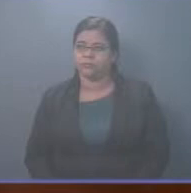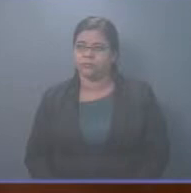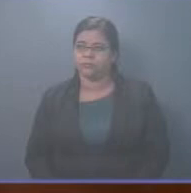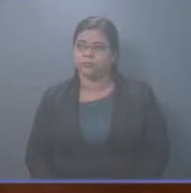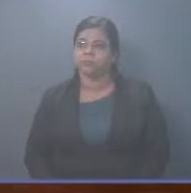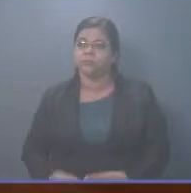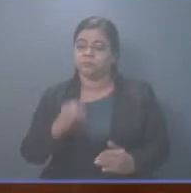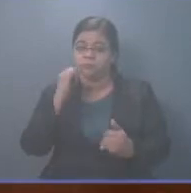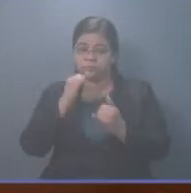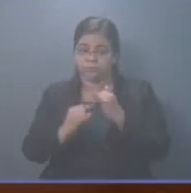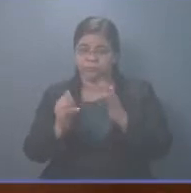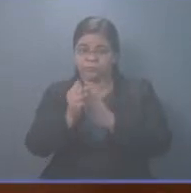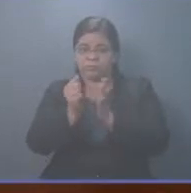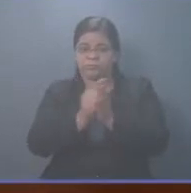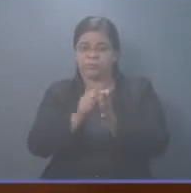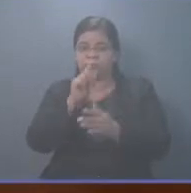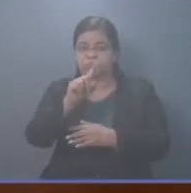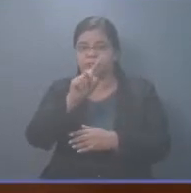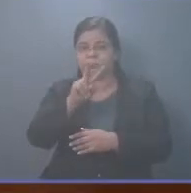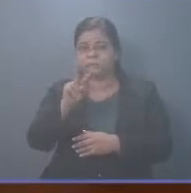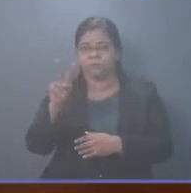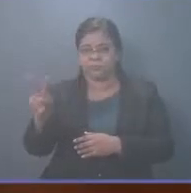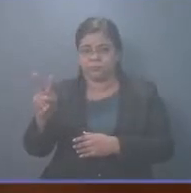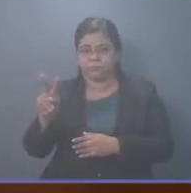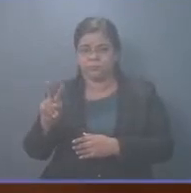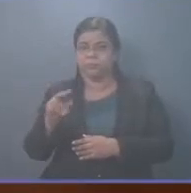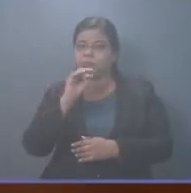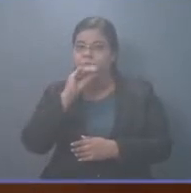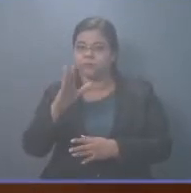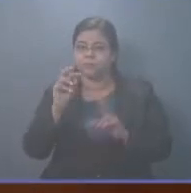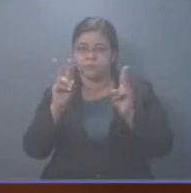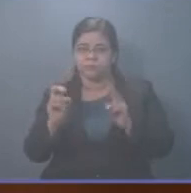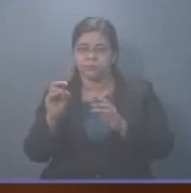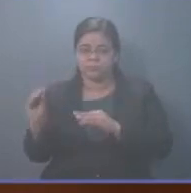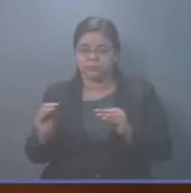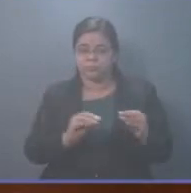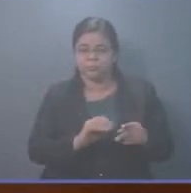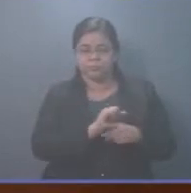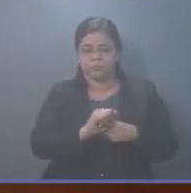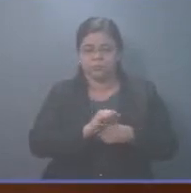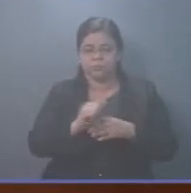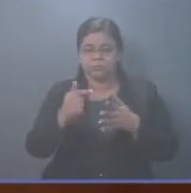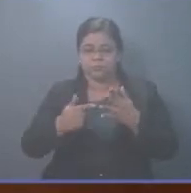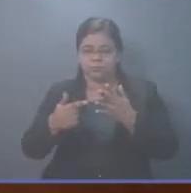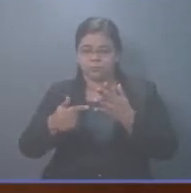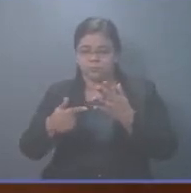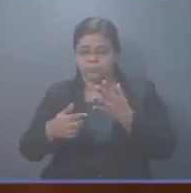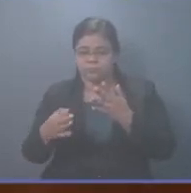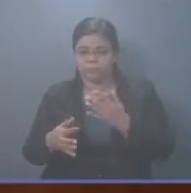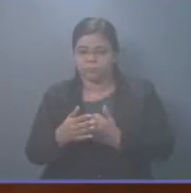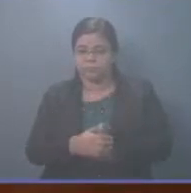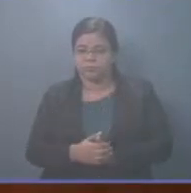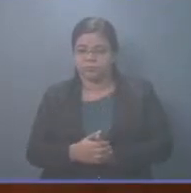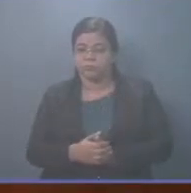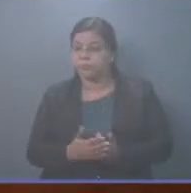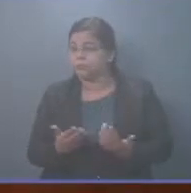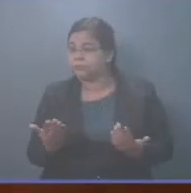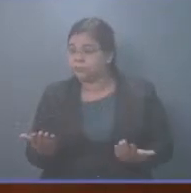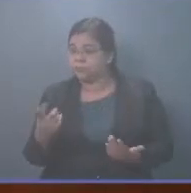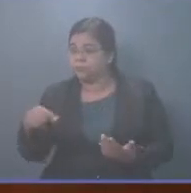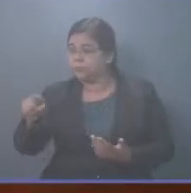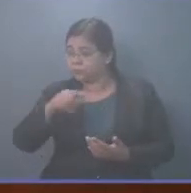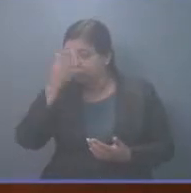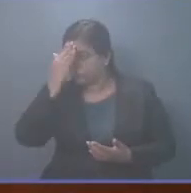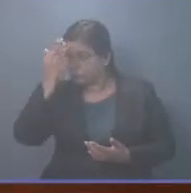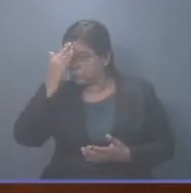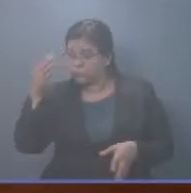Y finalmente el artículo 122 sobre la vigencia de la ley, solo para conocimiento de la